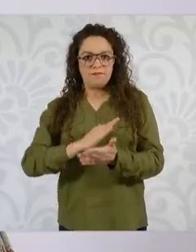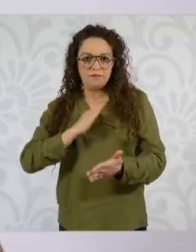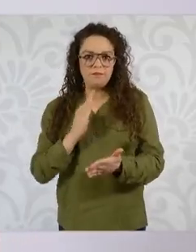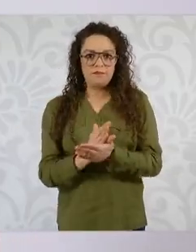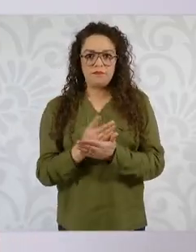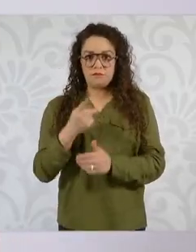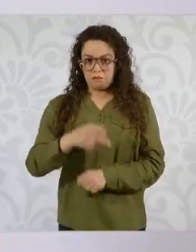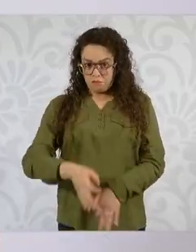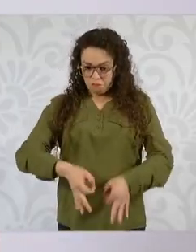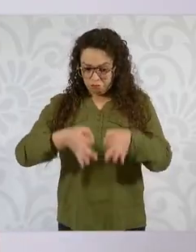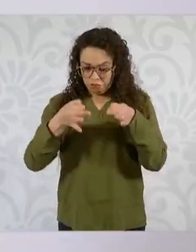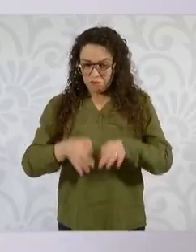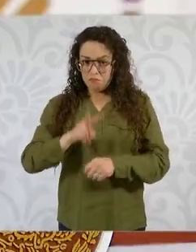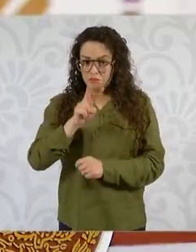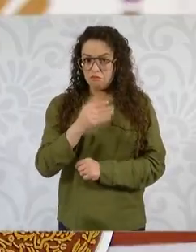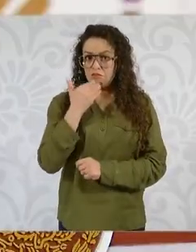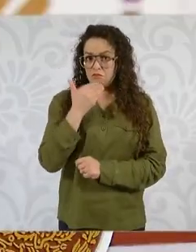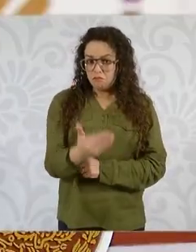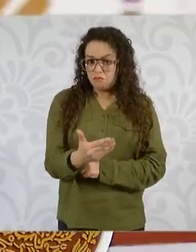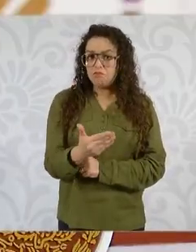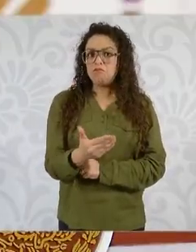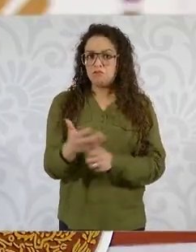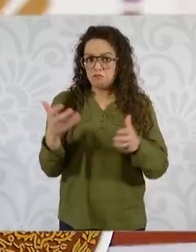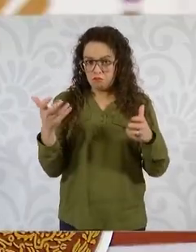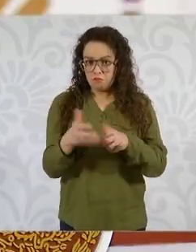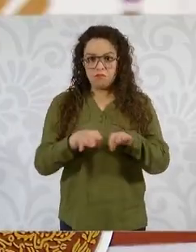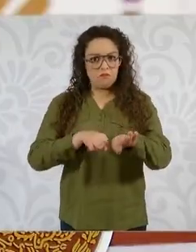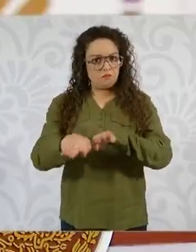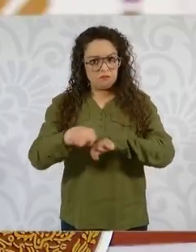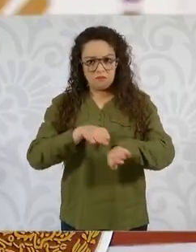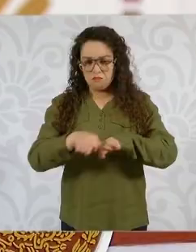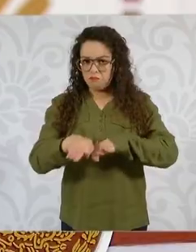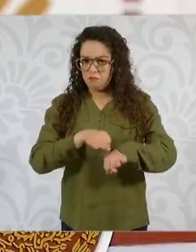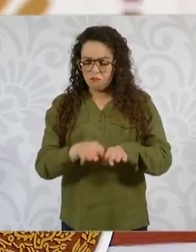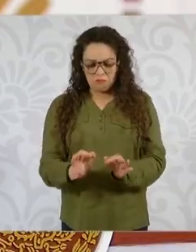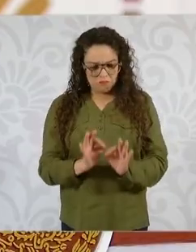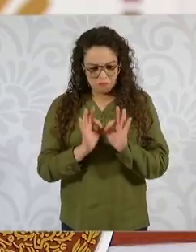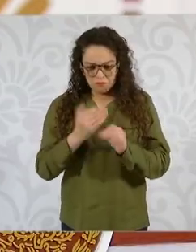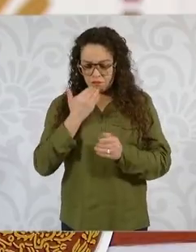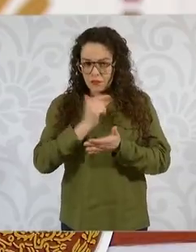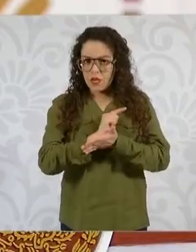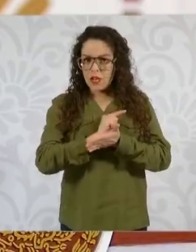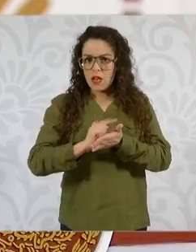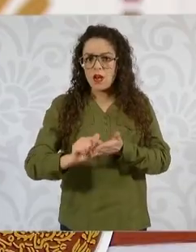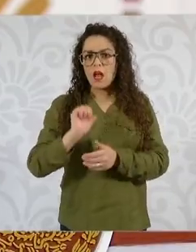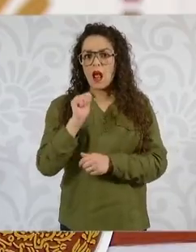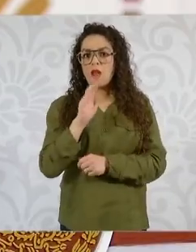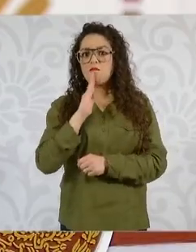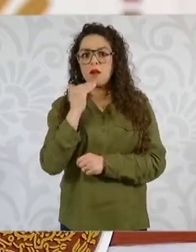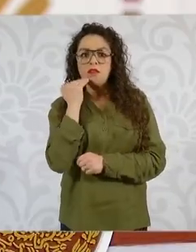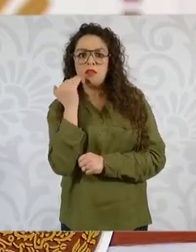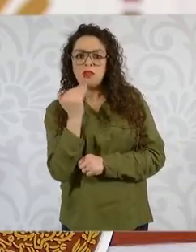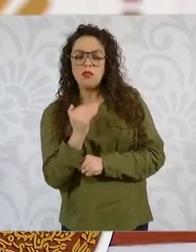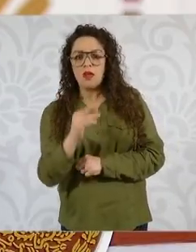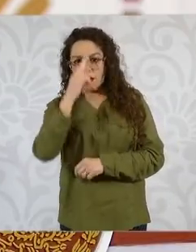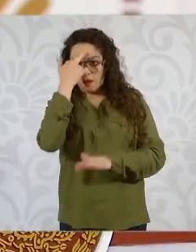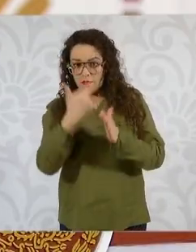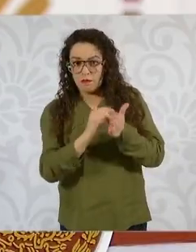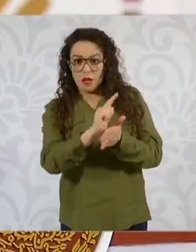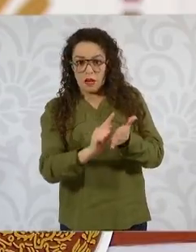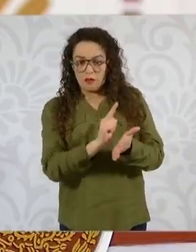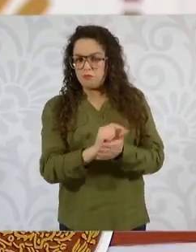pulcra el poder legislativo y ellos han estado emitiendo una serie de